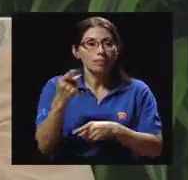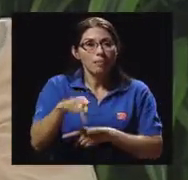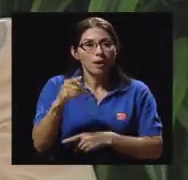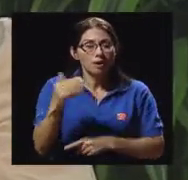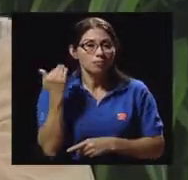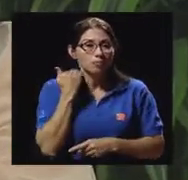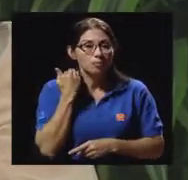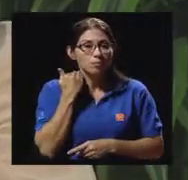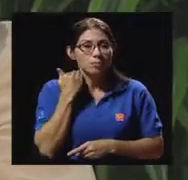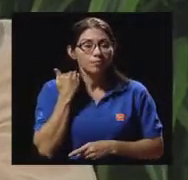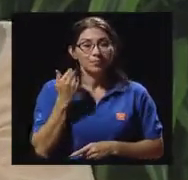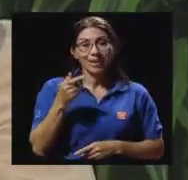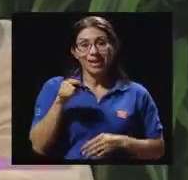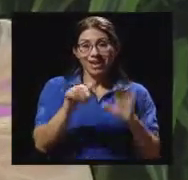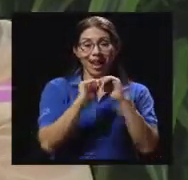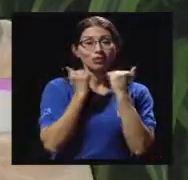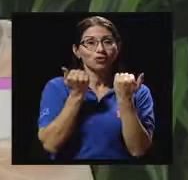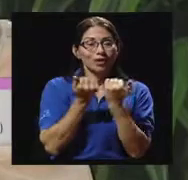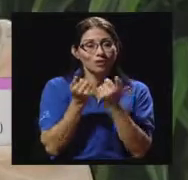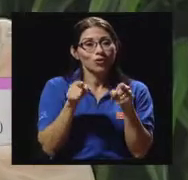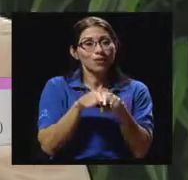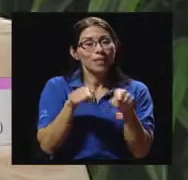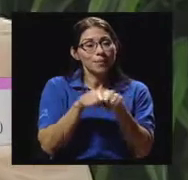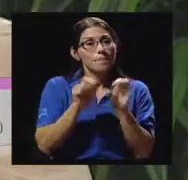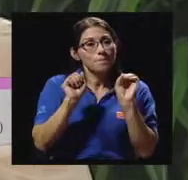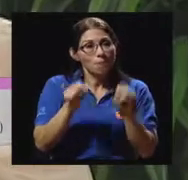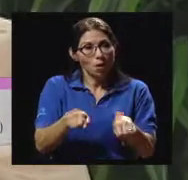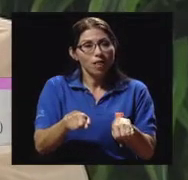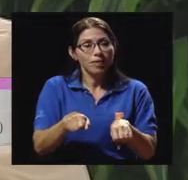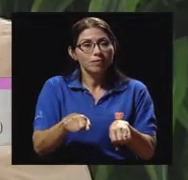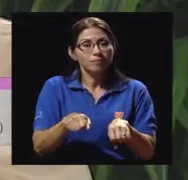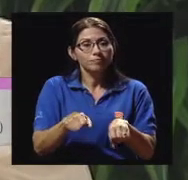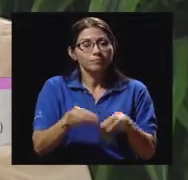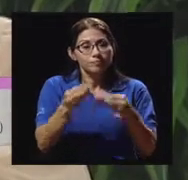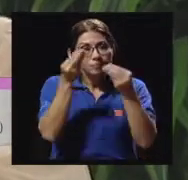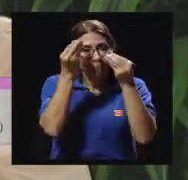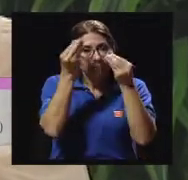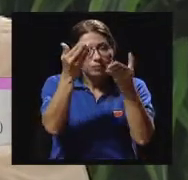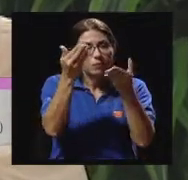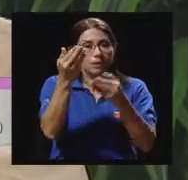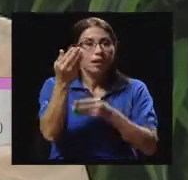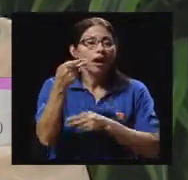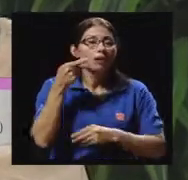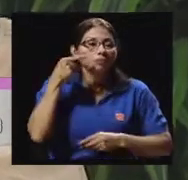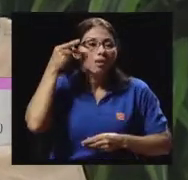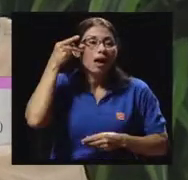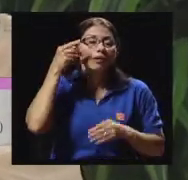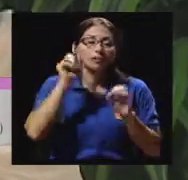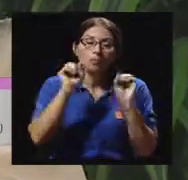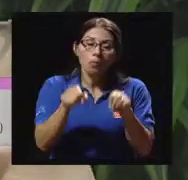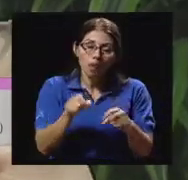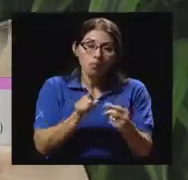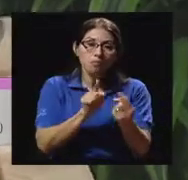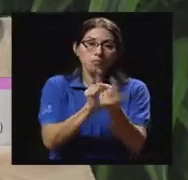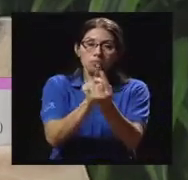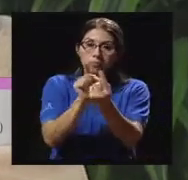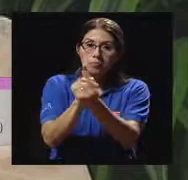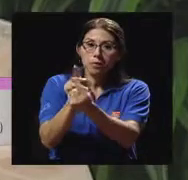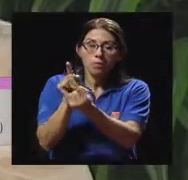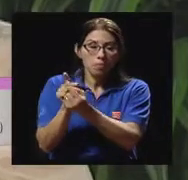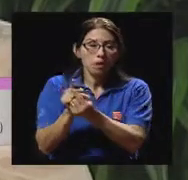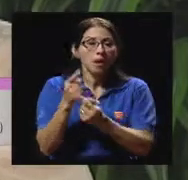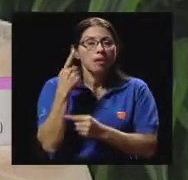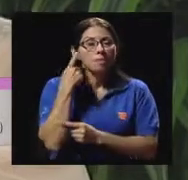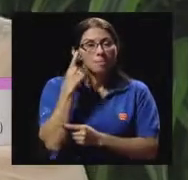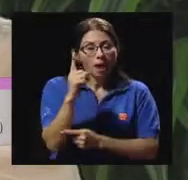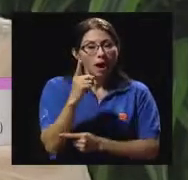en eso la asociación puede perfectamente también, para los padres, hacer una serie de encuentros en el momento